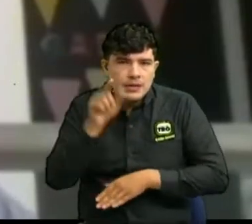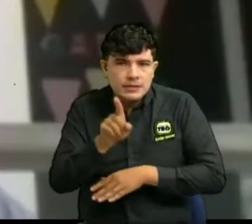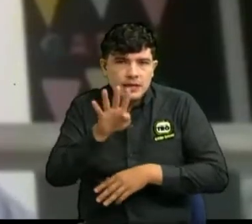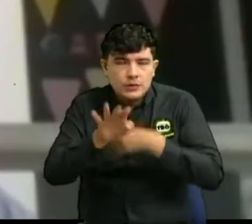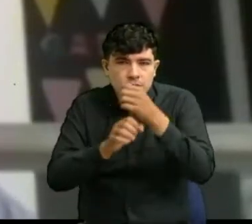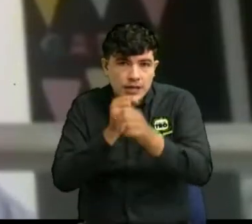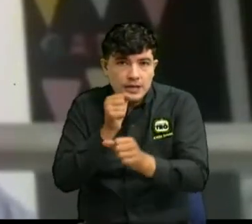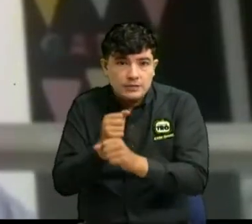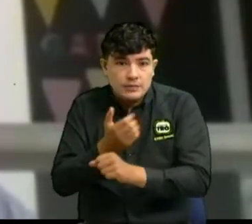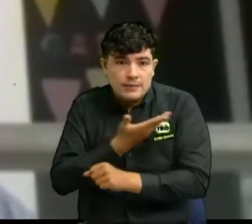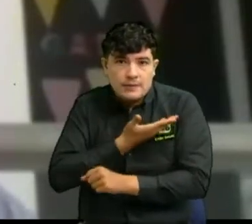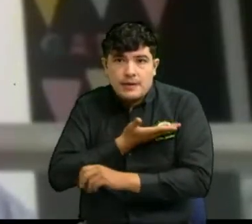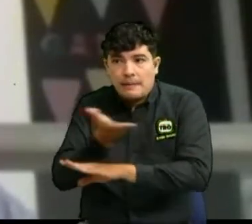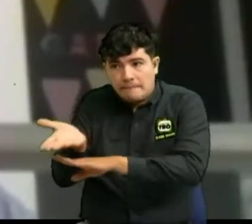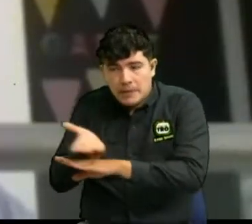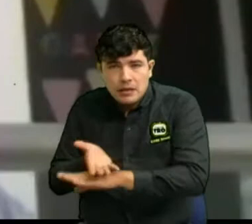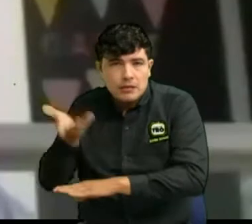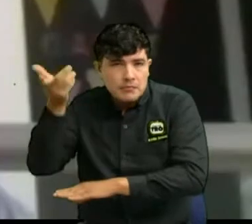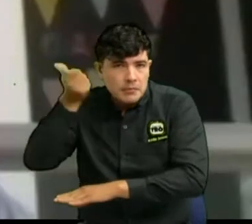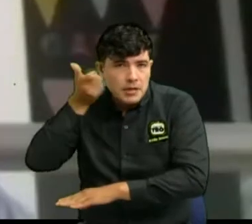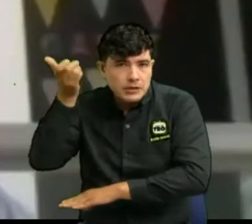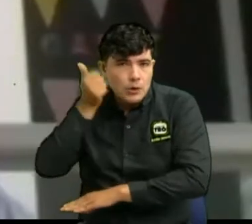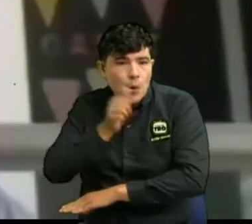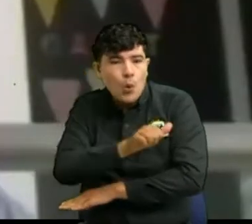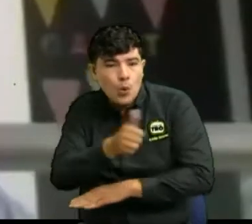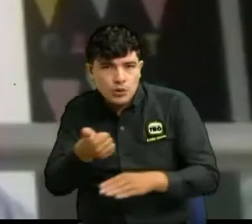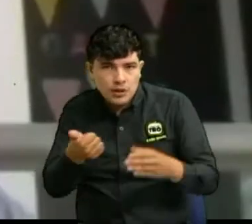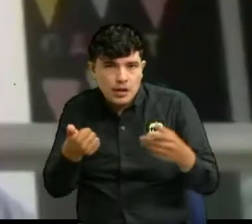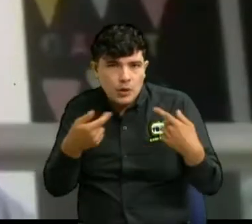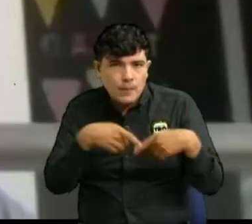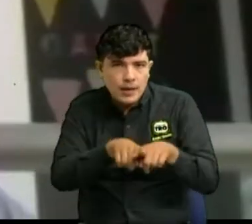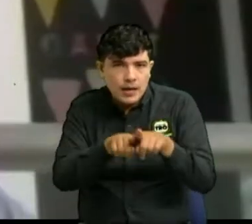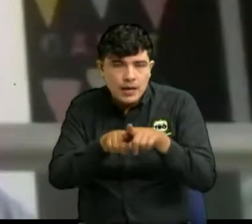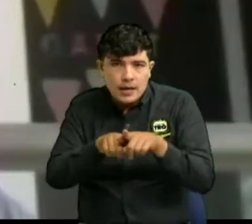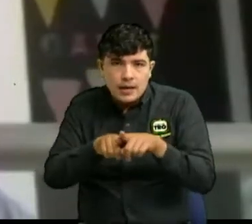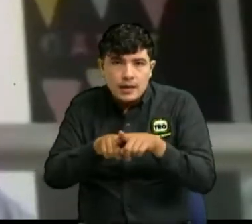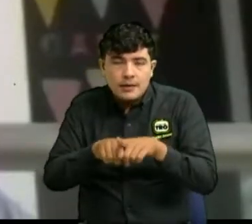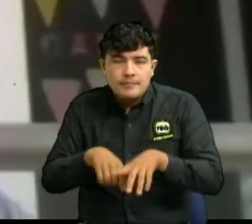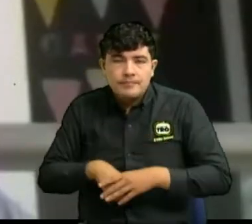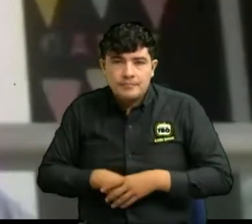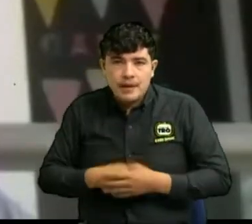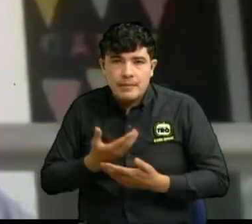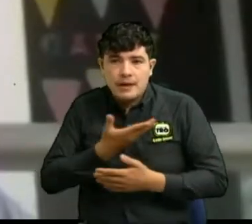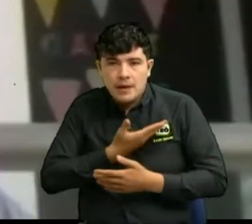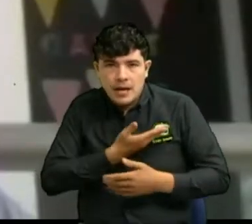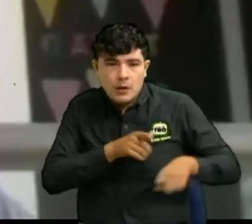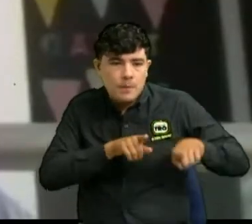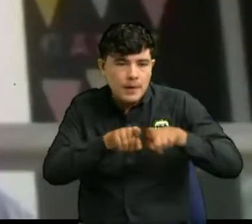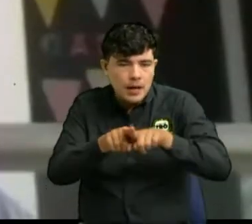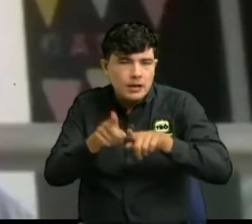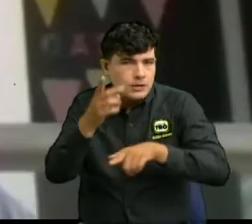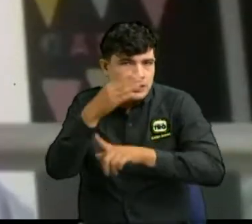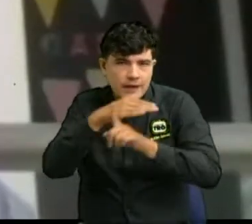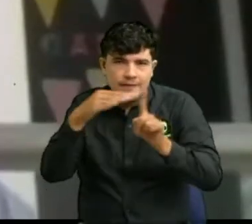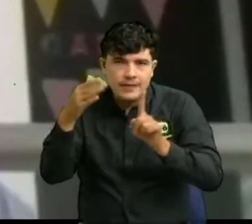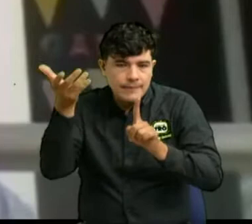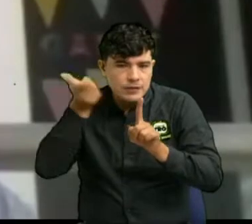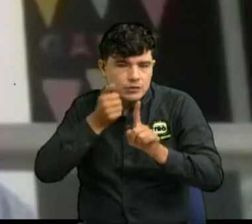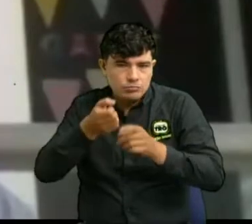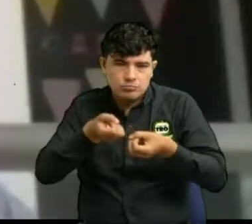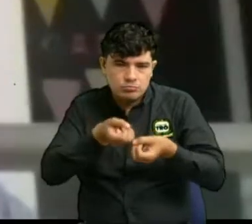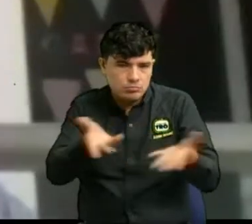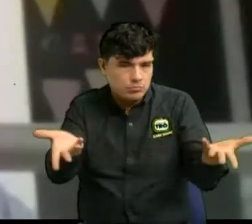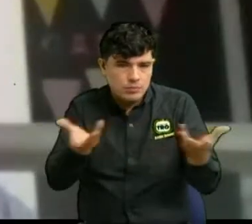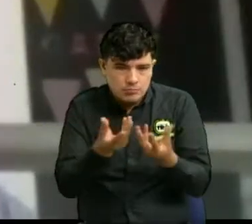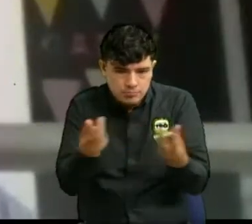mamá reclama la pensión, la reclama también una compañera, a mi mamá le archivan, a la compañera también. Entonces, si el señor estaba